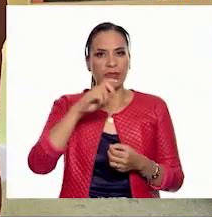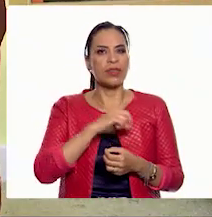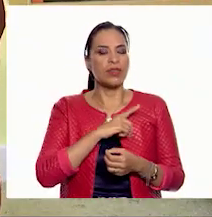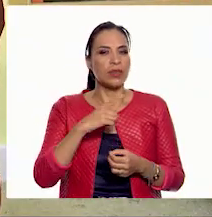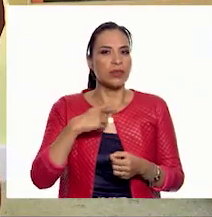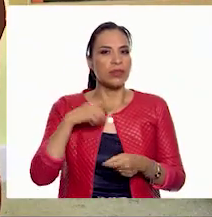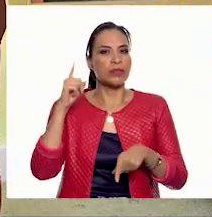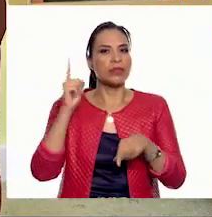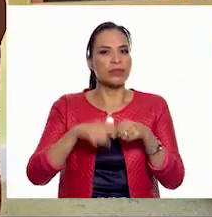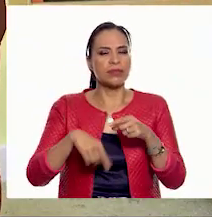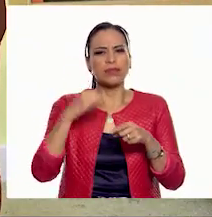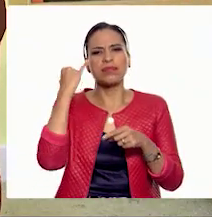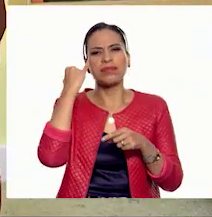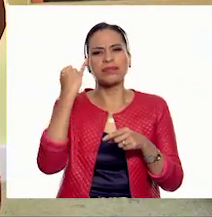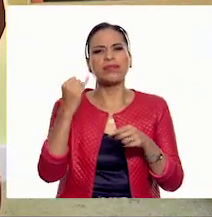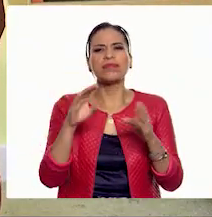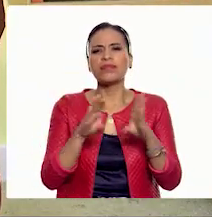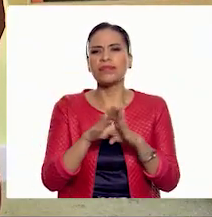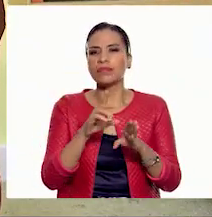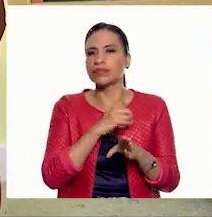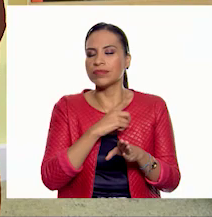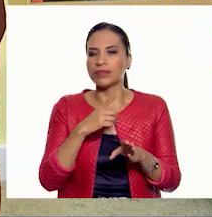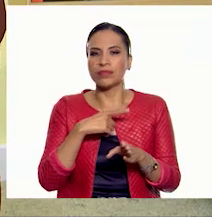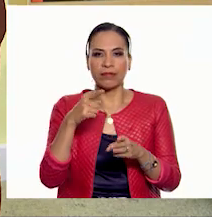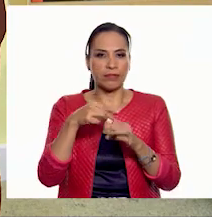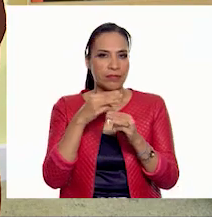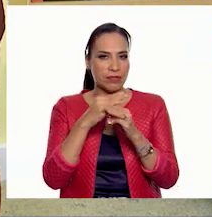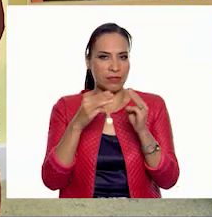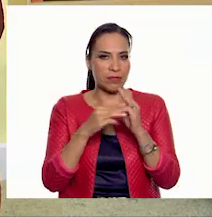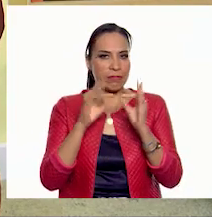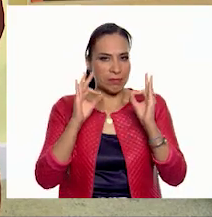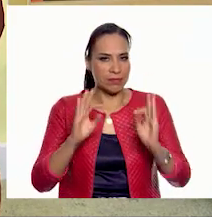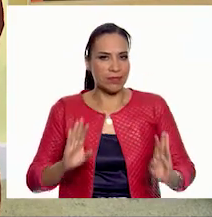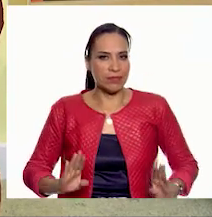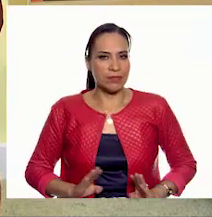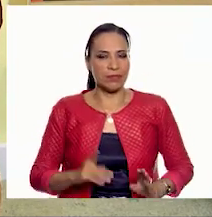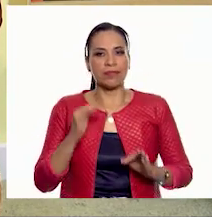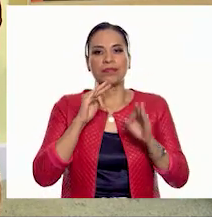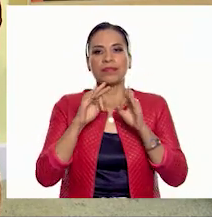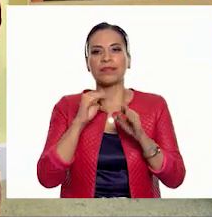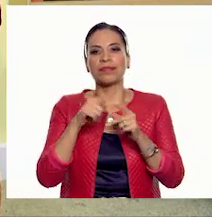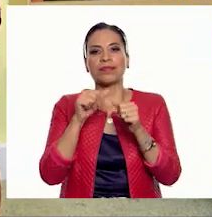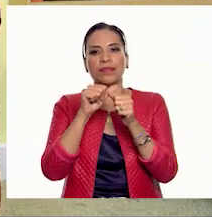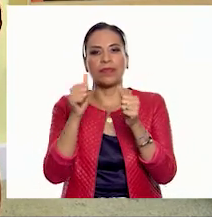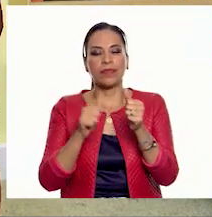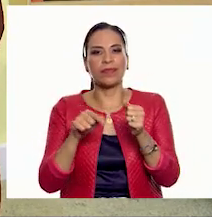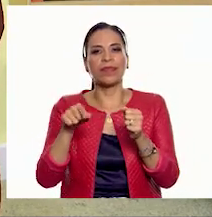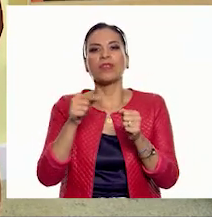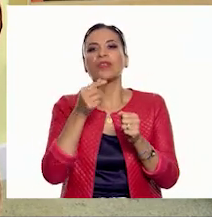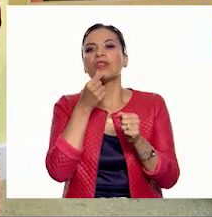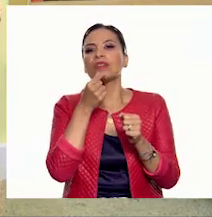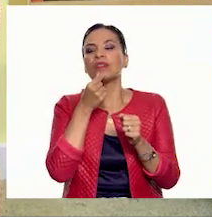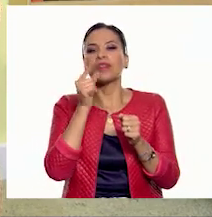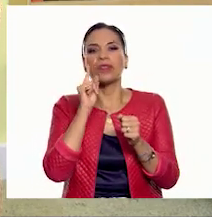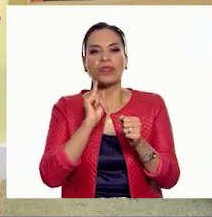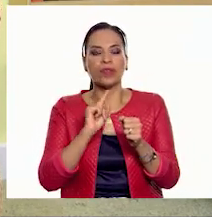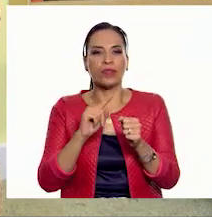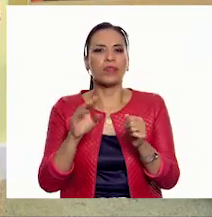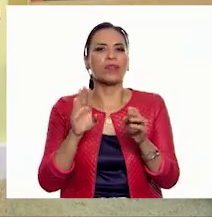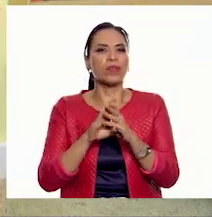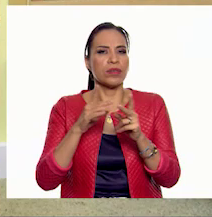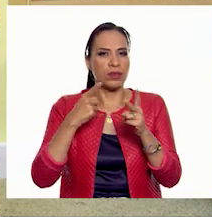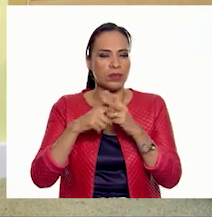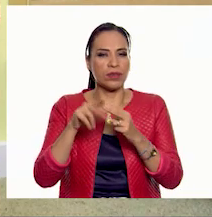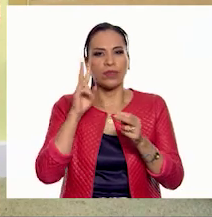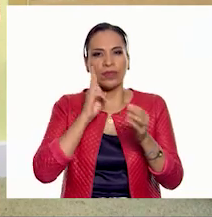Debemos quitar estereotipos sobre cuáles deben ser los materiales apropiados para trabajar el arte con las niñas y los niños y